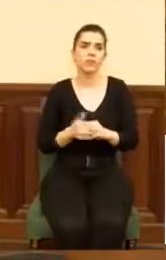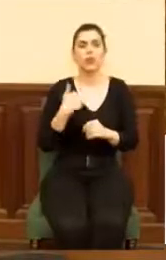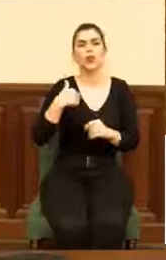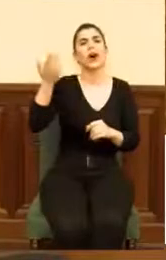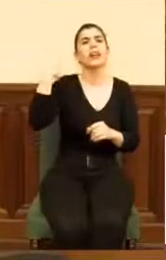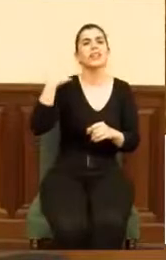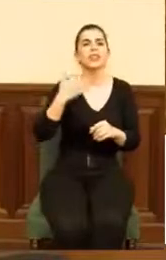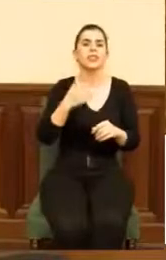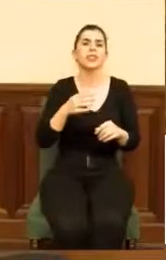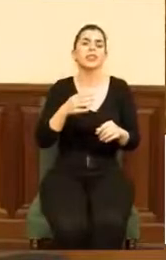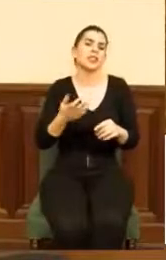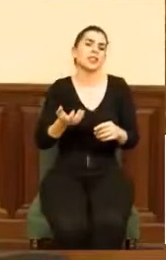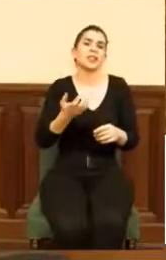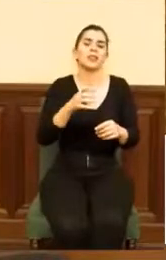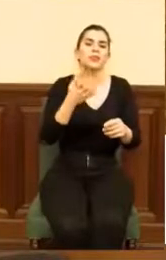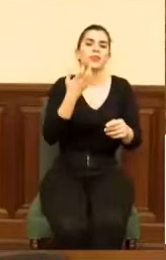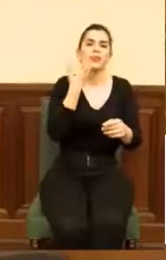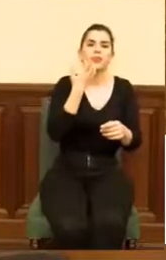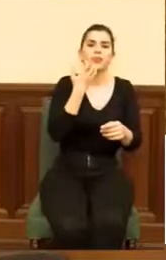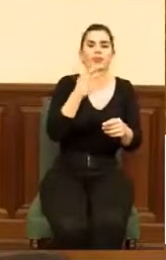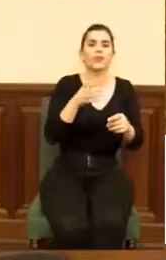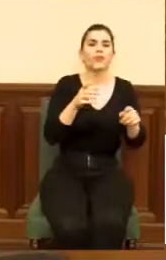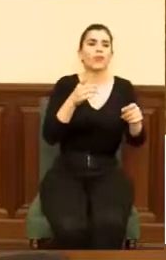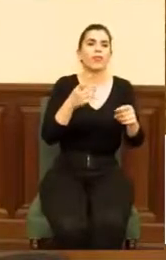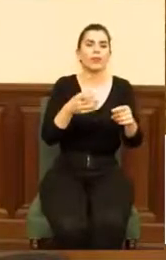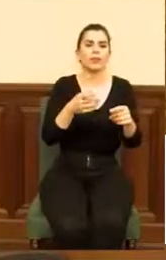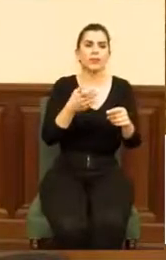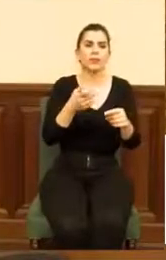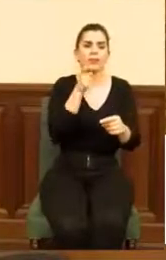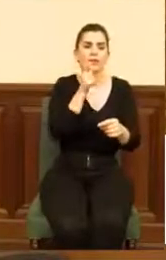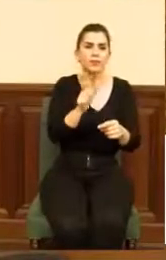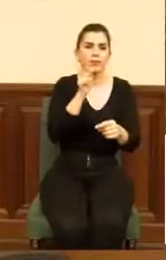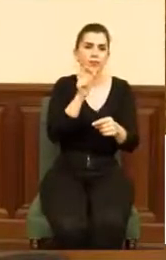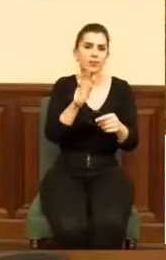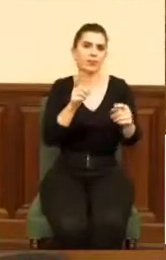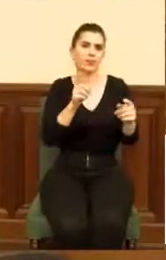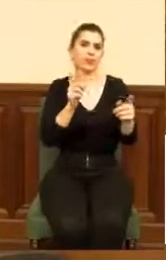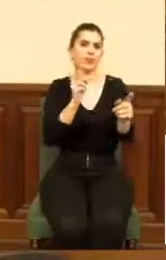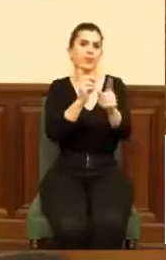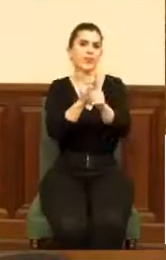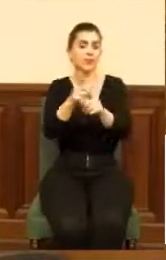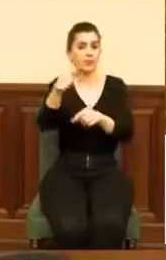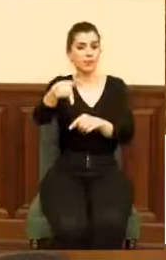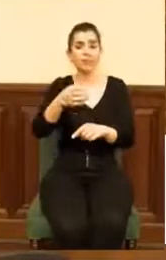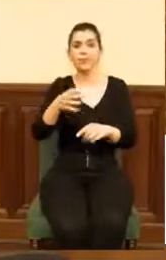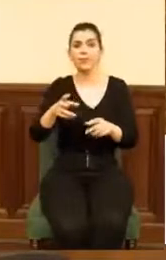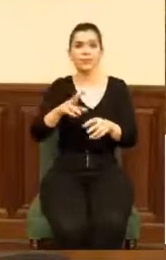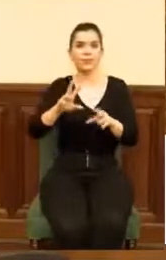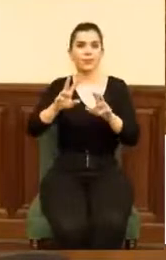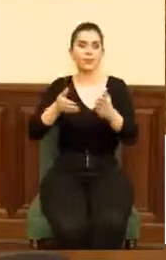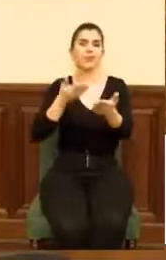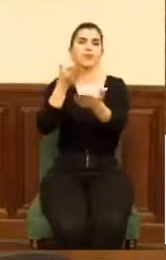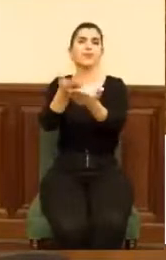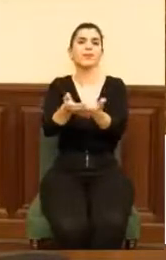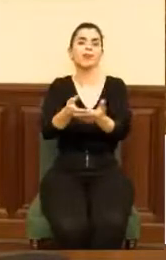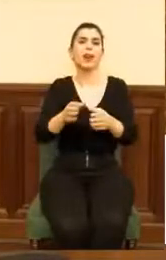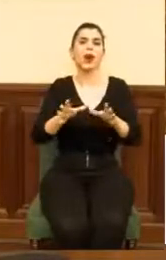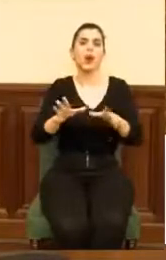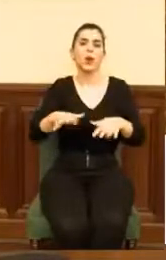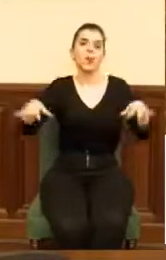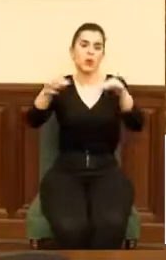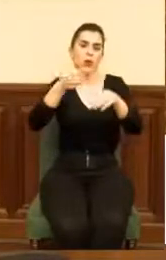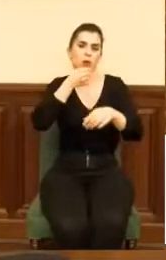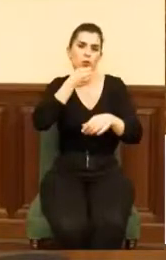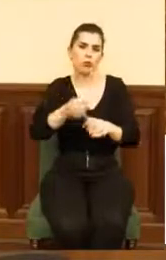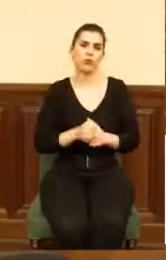regañado, han presentado una enmienda a la totalidad de una moción presentada por el Partido Socialista y por Podemos. En esa enmienda,